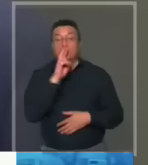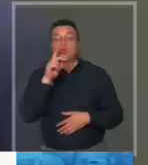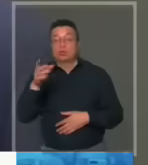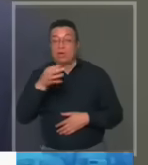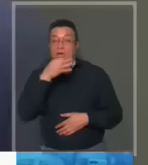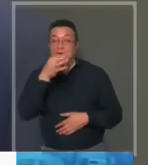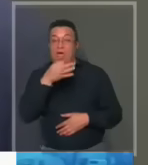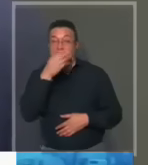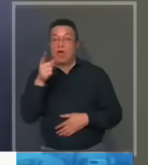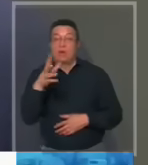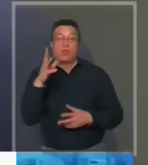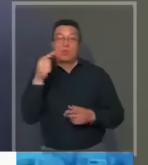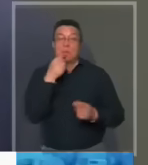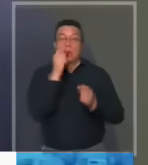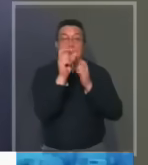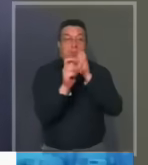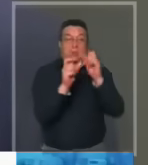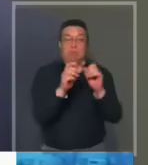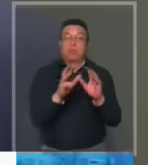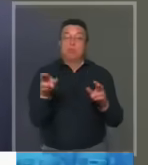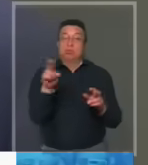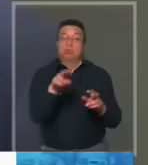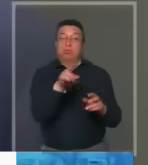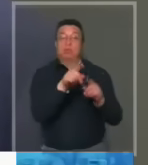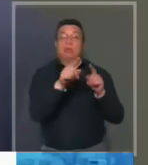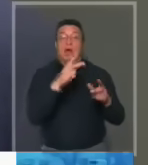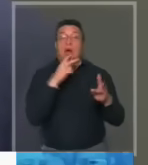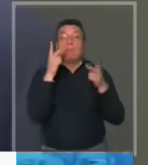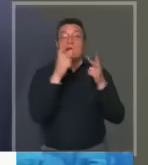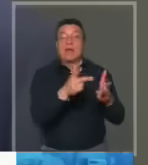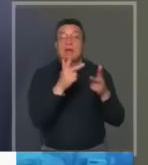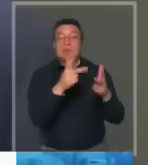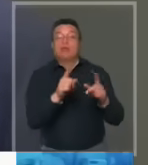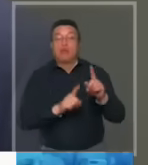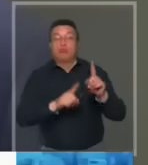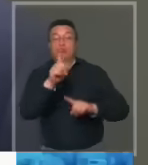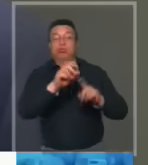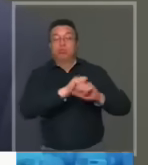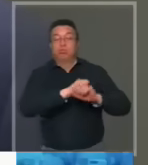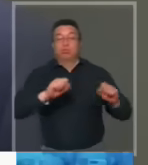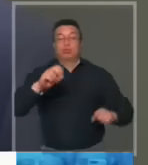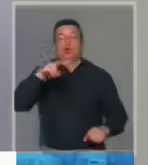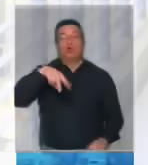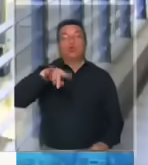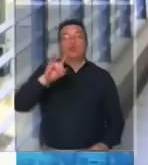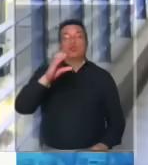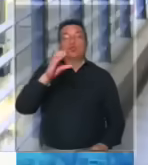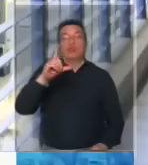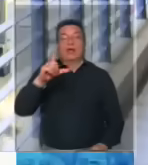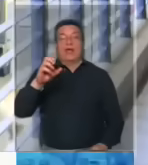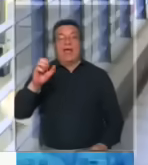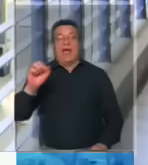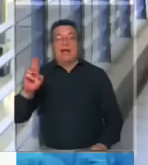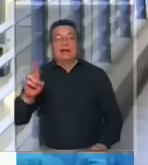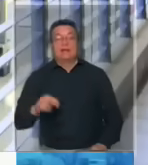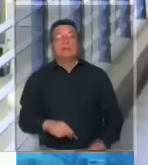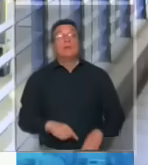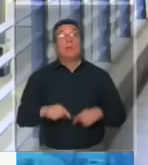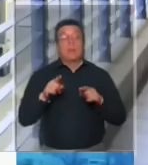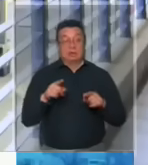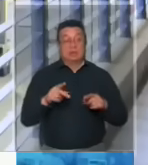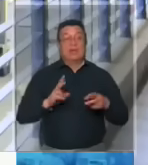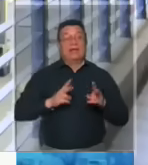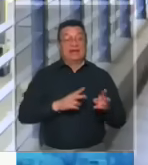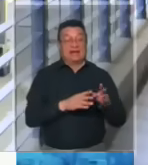since Russia talks about it and sometimes almost threatens to use a nuclear bomb. El escenario de una guerra